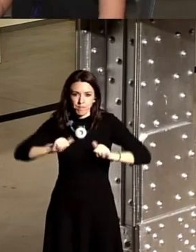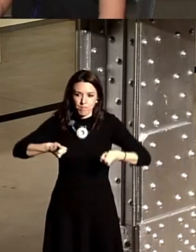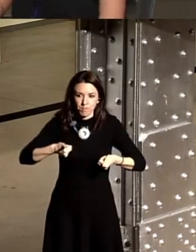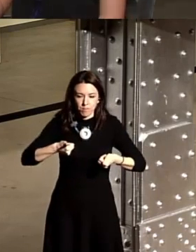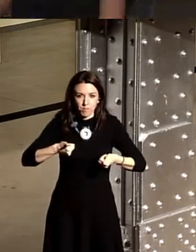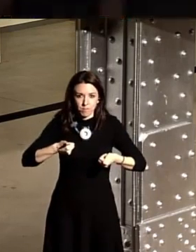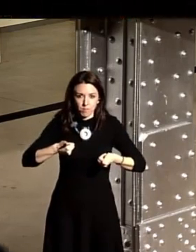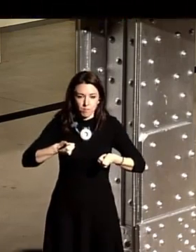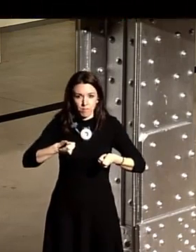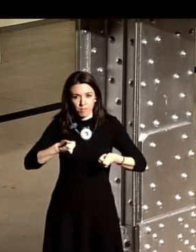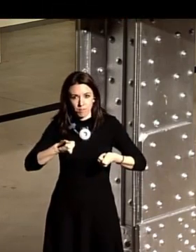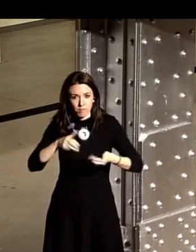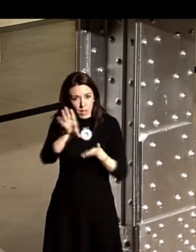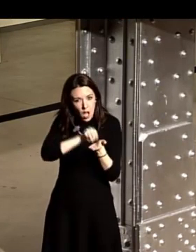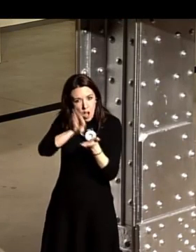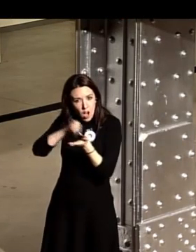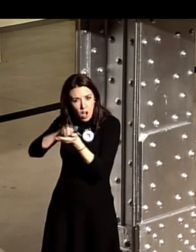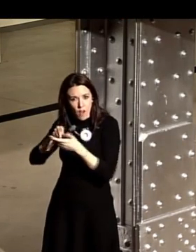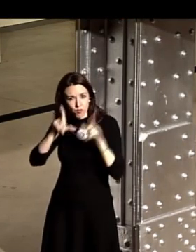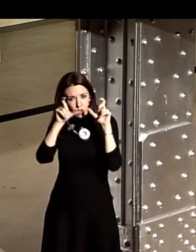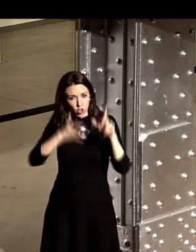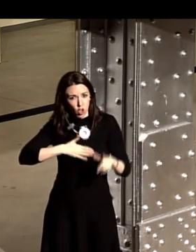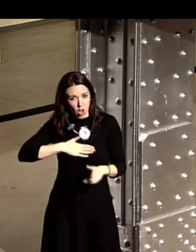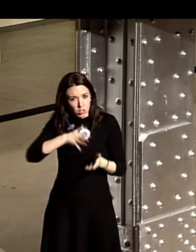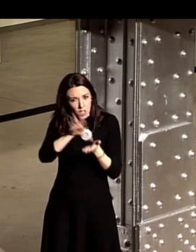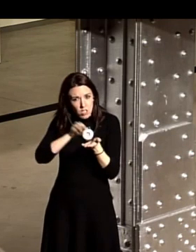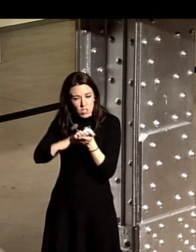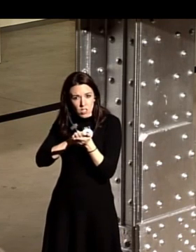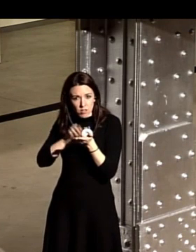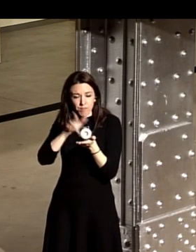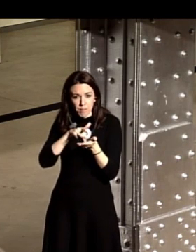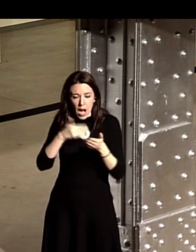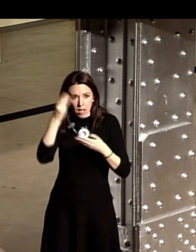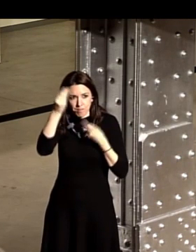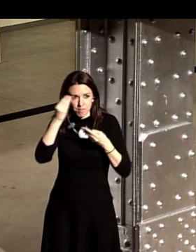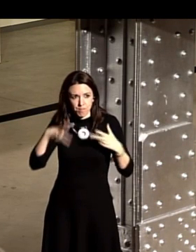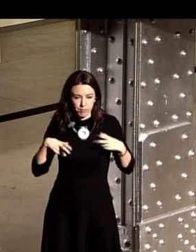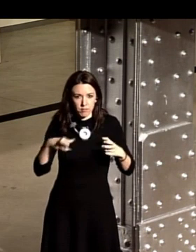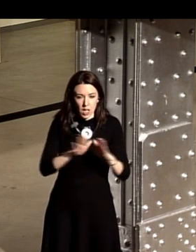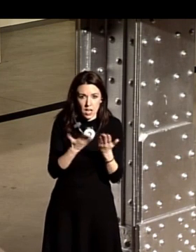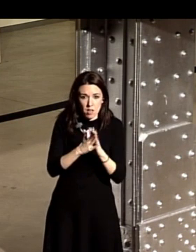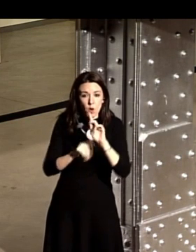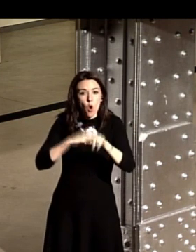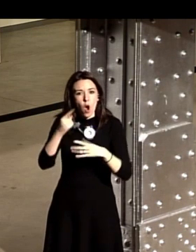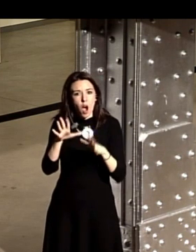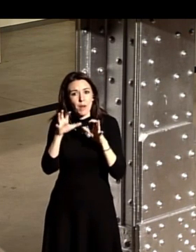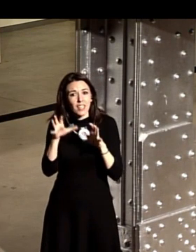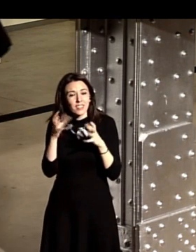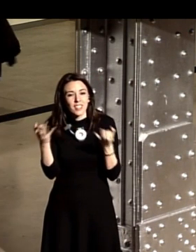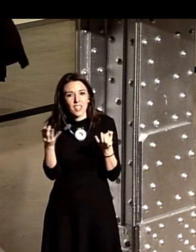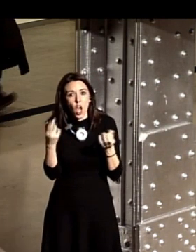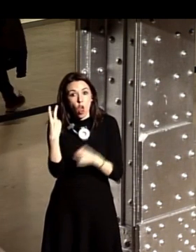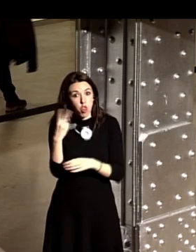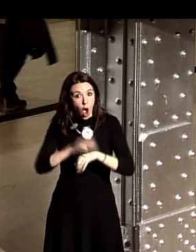collect mis fotos y iba a hacer este libro. Y después aprendí que dos de mis